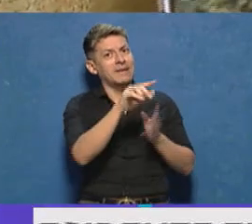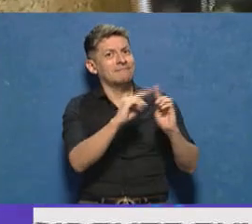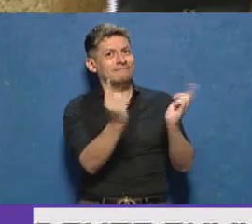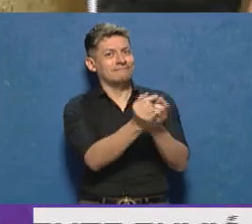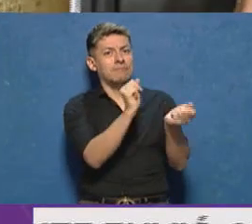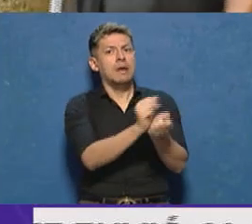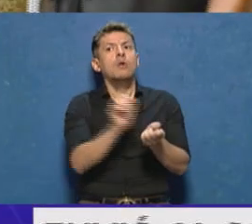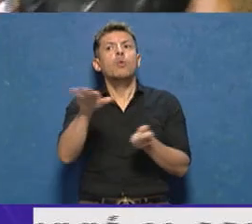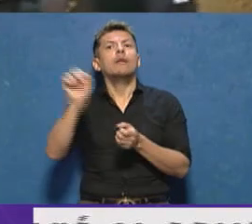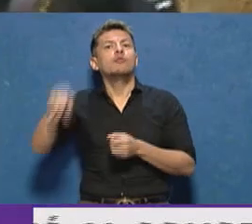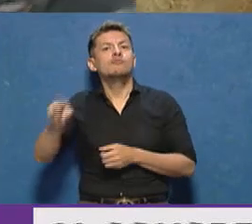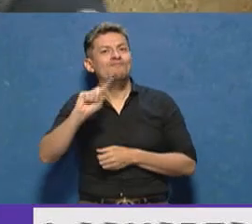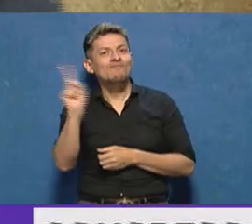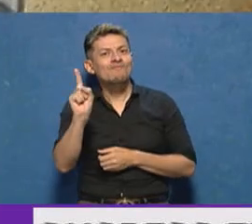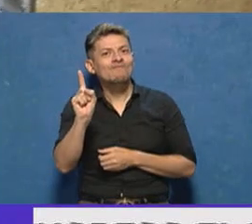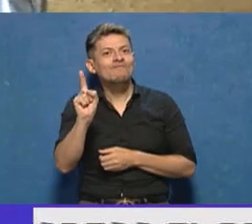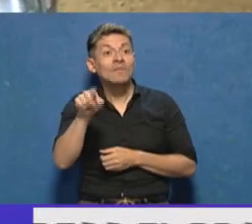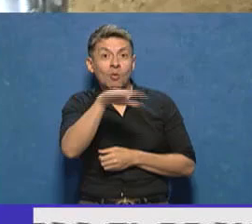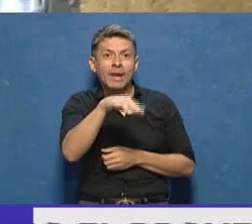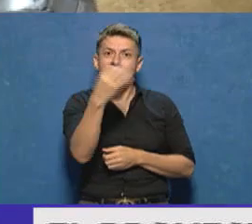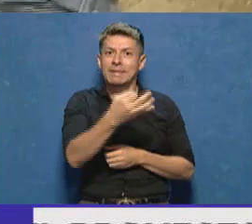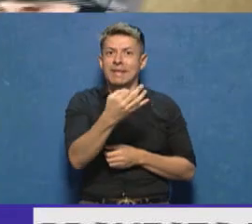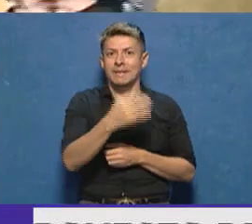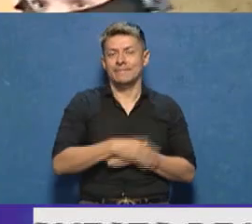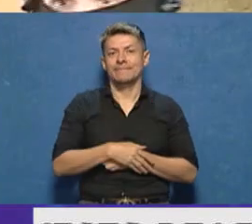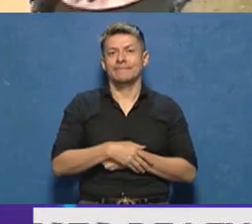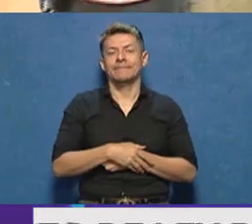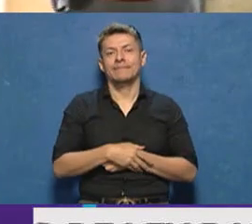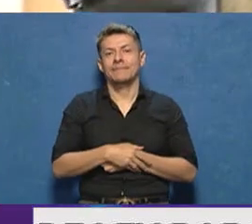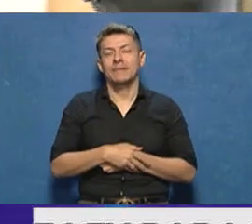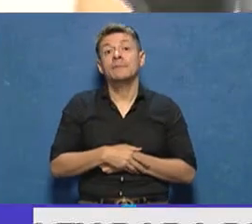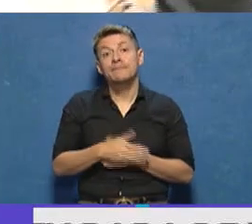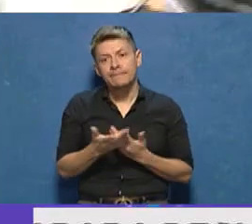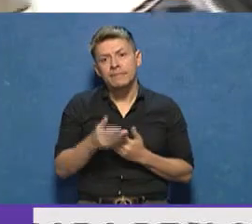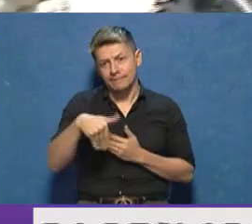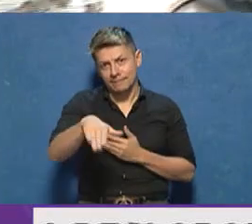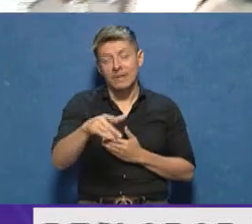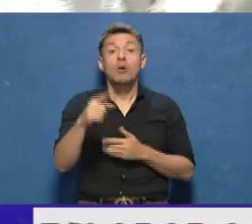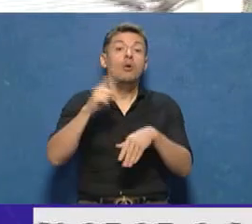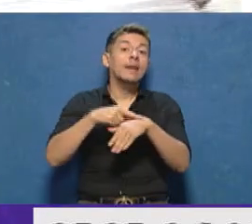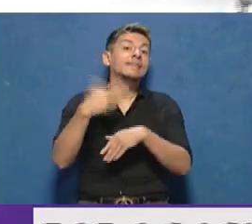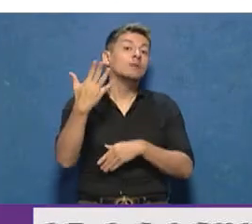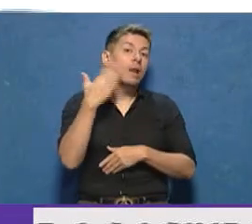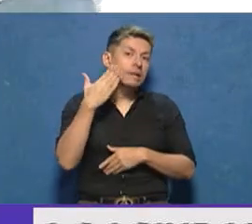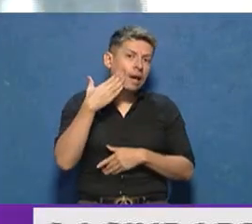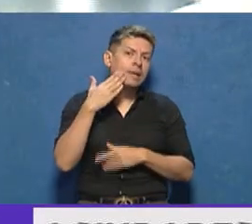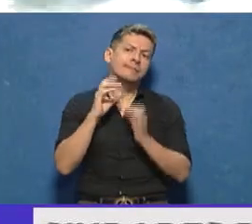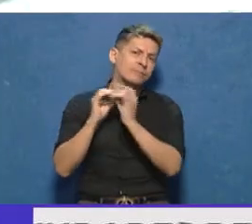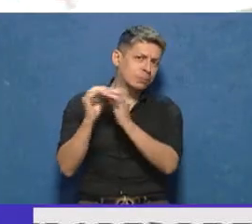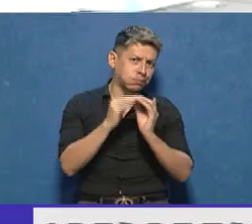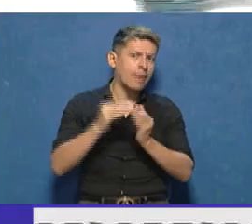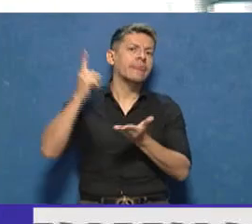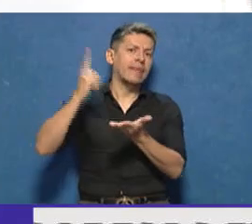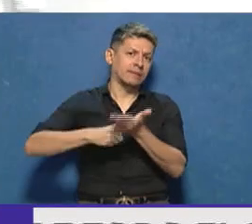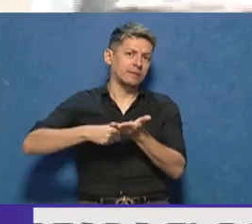lugar común como es la penitenciaría. Esto va a suceder a las 17 horas, estará la última